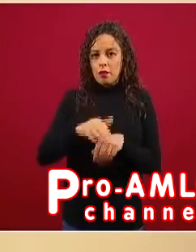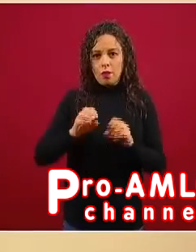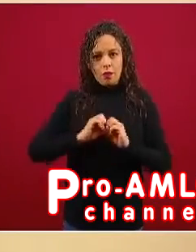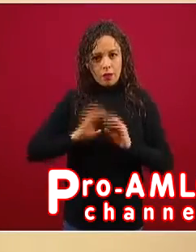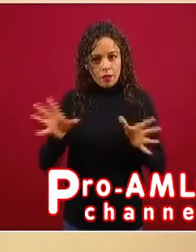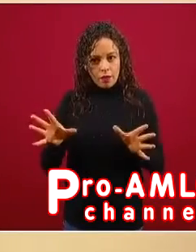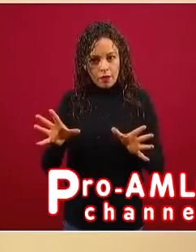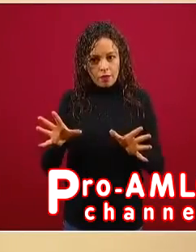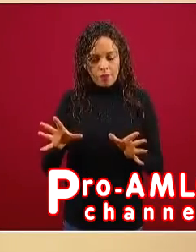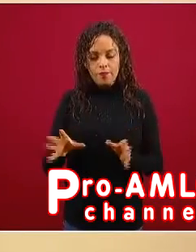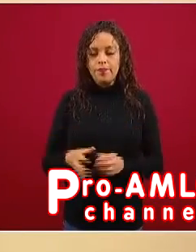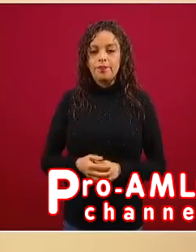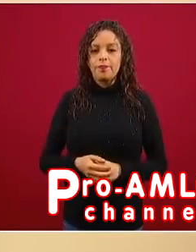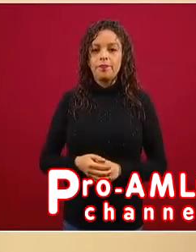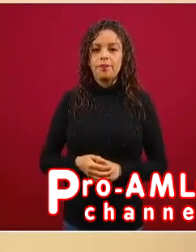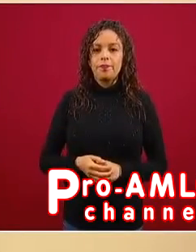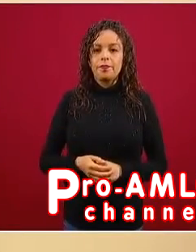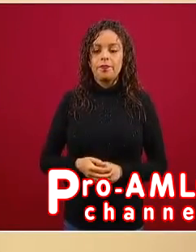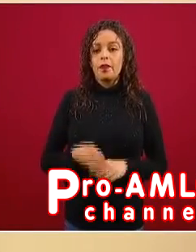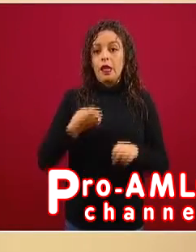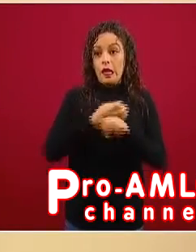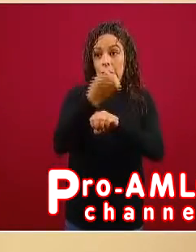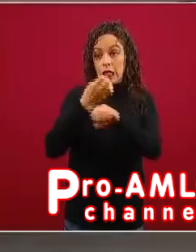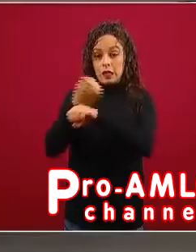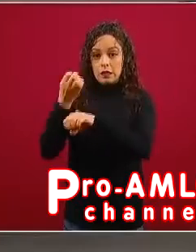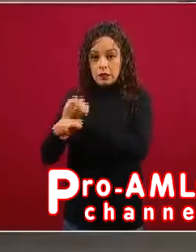la distribución por carga de enfermedad por estado de los